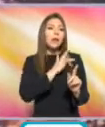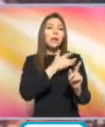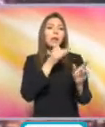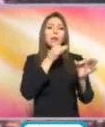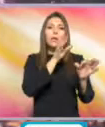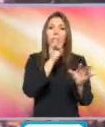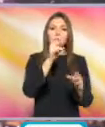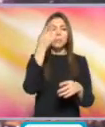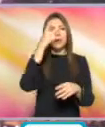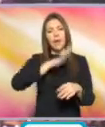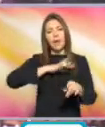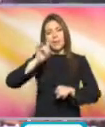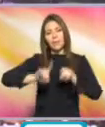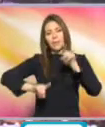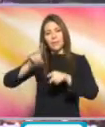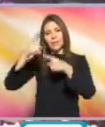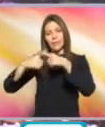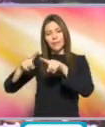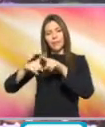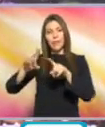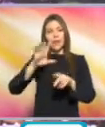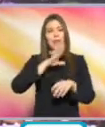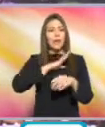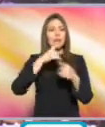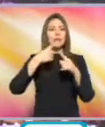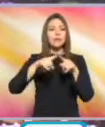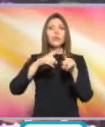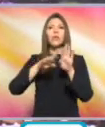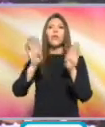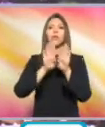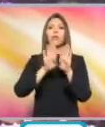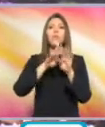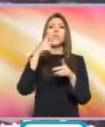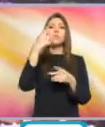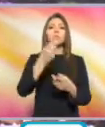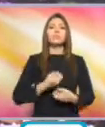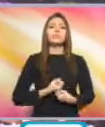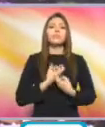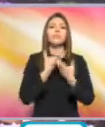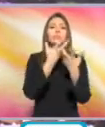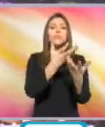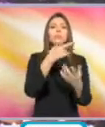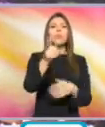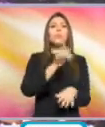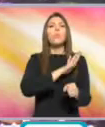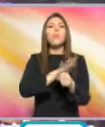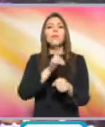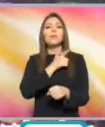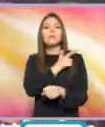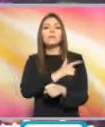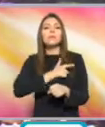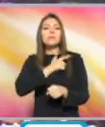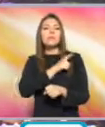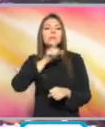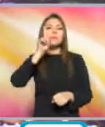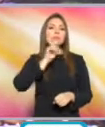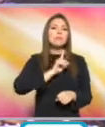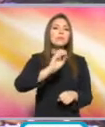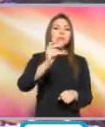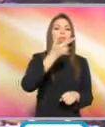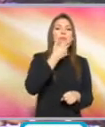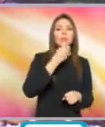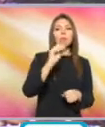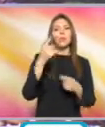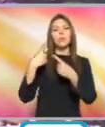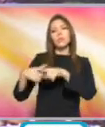Álvarez Gallú hablaba de que hay varias maneras de expresar tu orientación o preferencia sexual. Grados de apreciación. Exactamente.